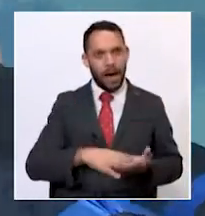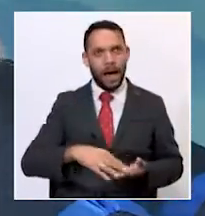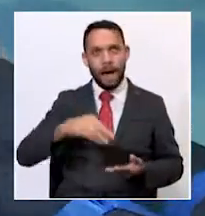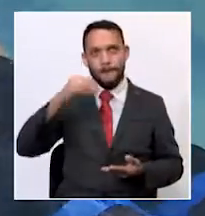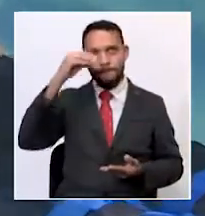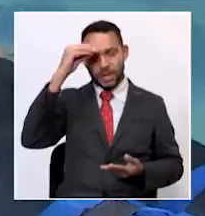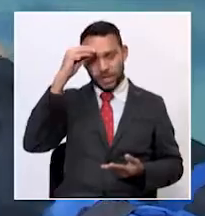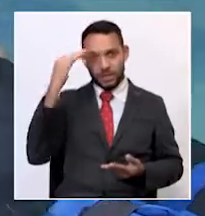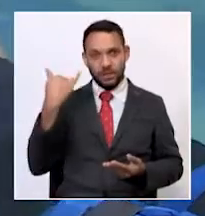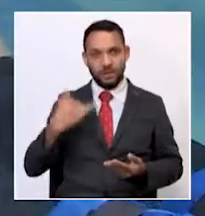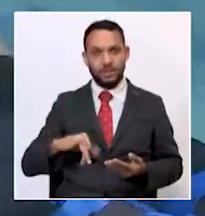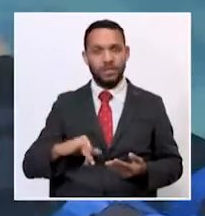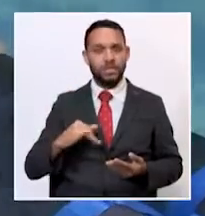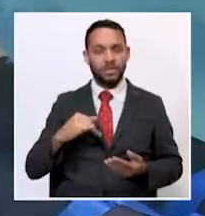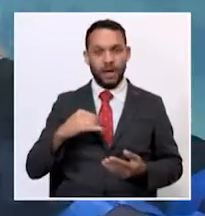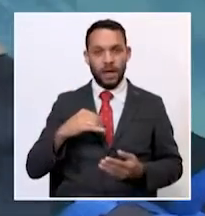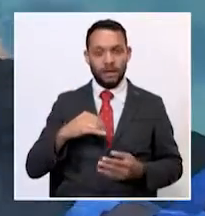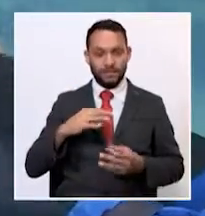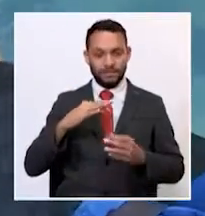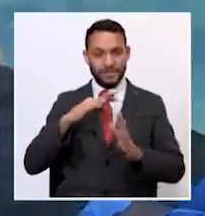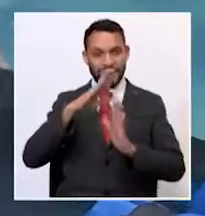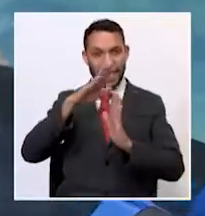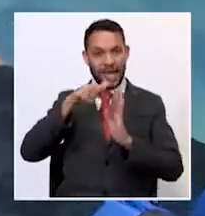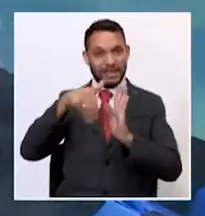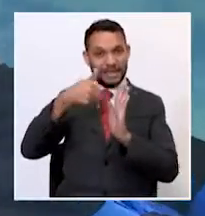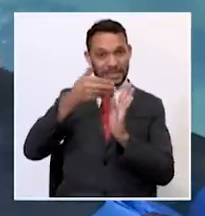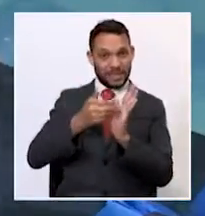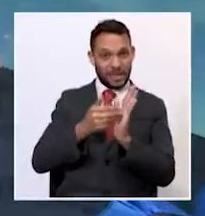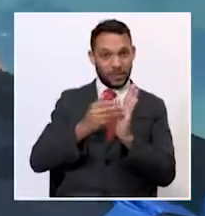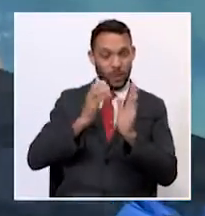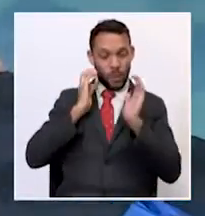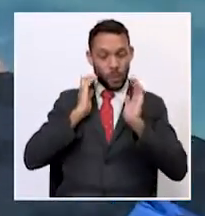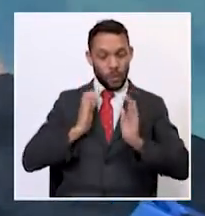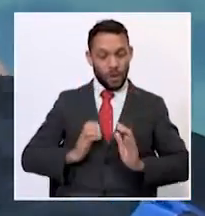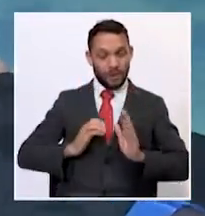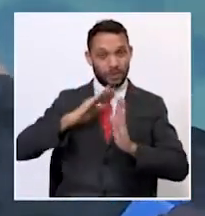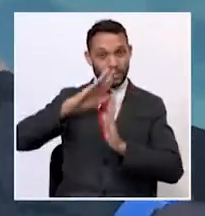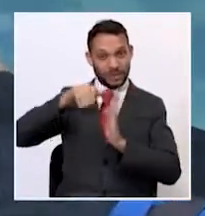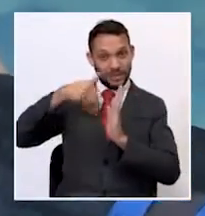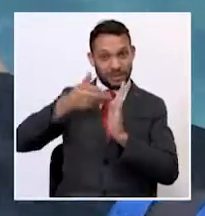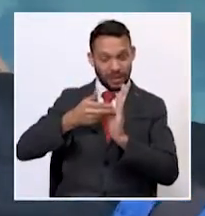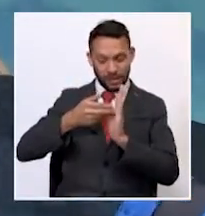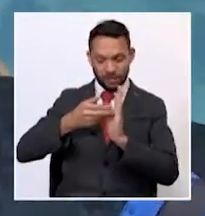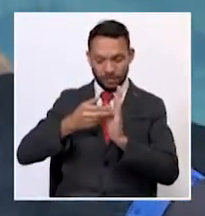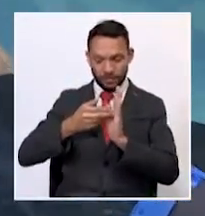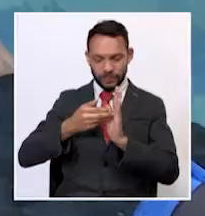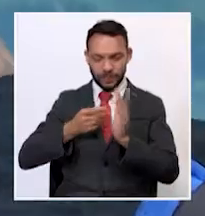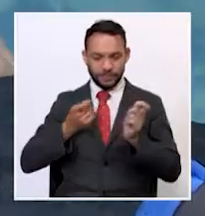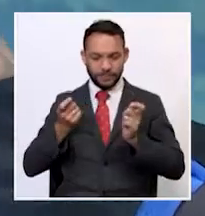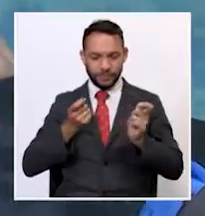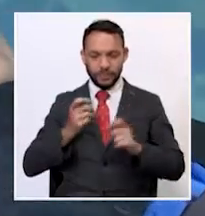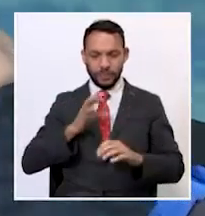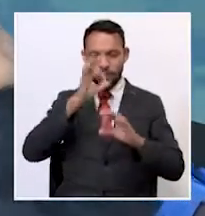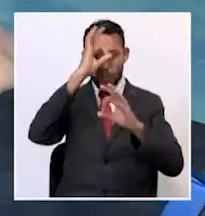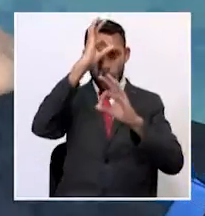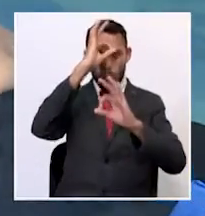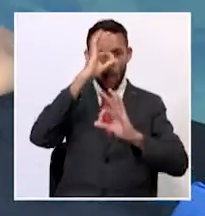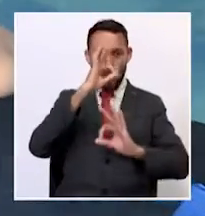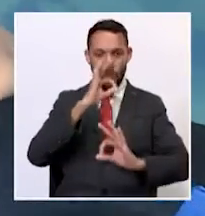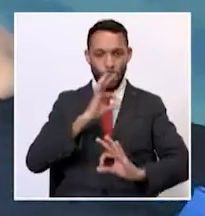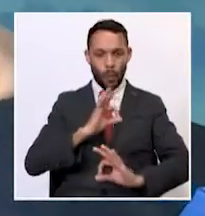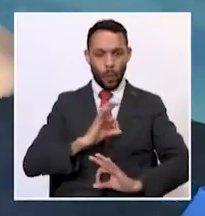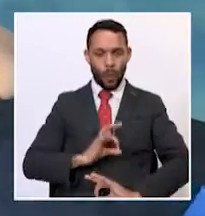presente todo mi hara o mi centro, como lo hablan los japoneses. Son posturas de tai chi acompañadas por la respiración y el peso,